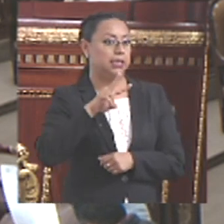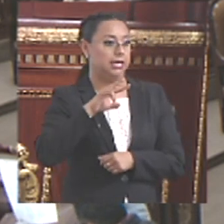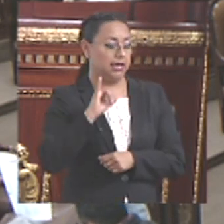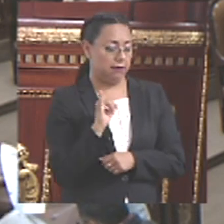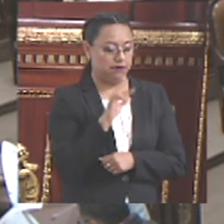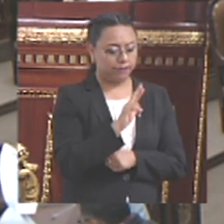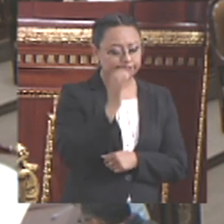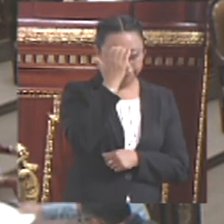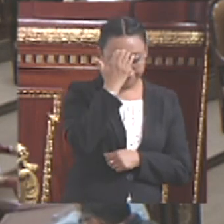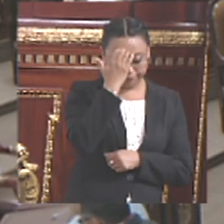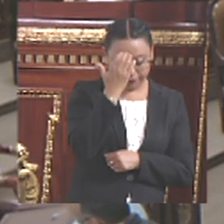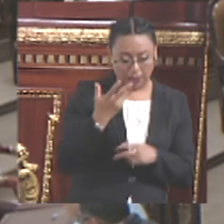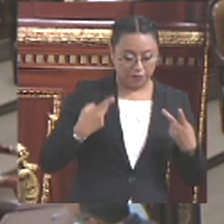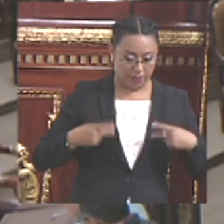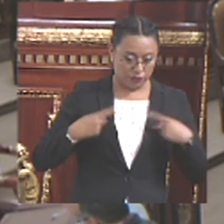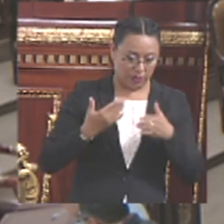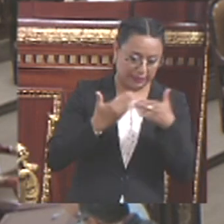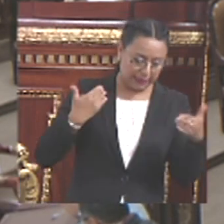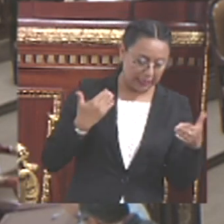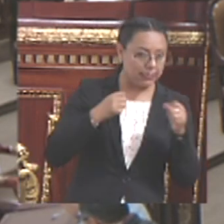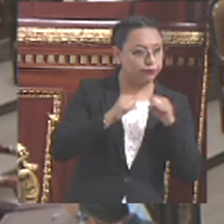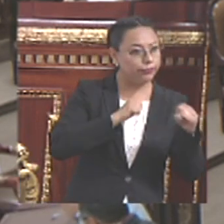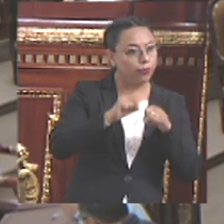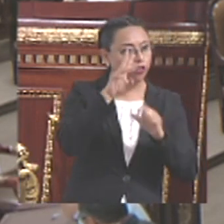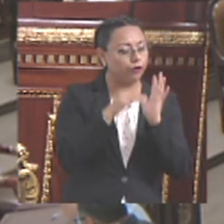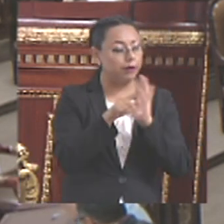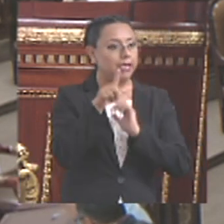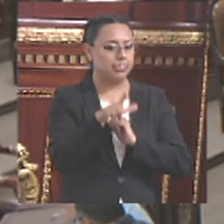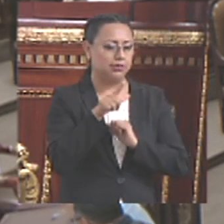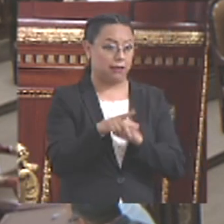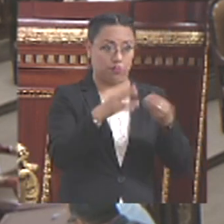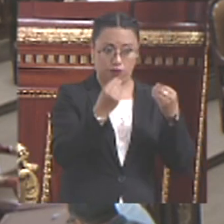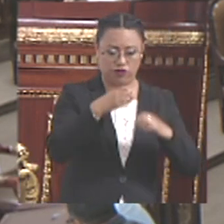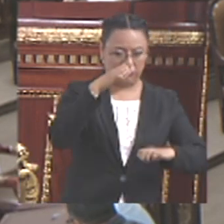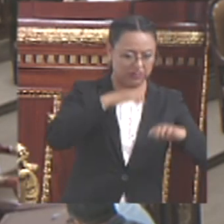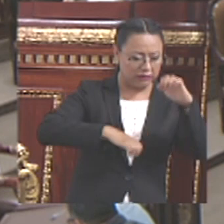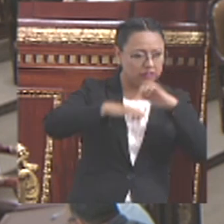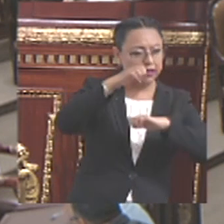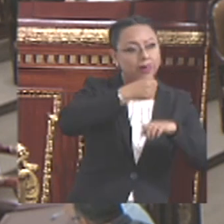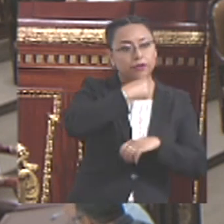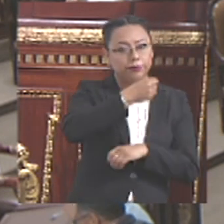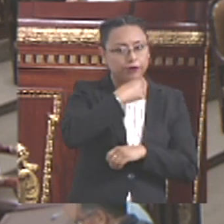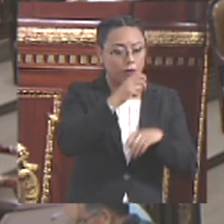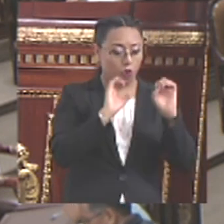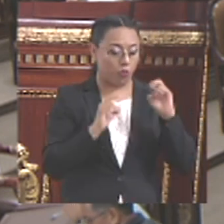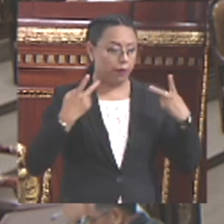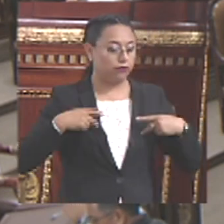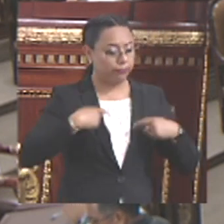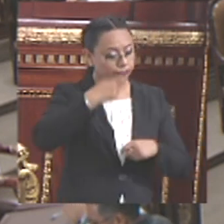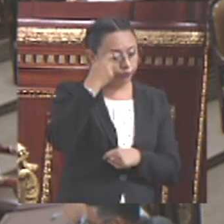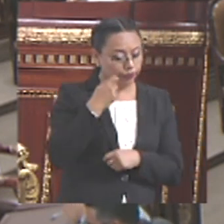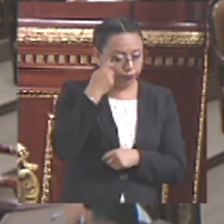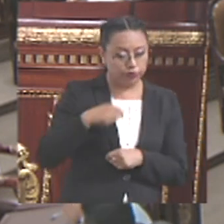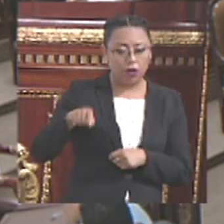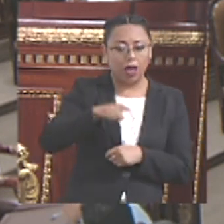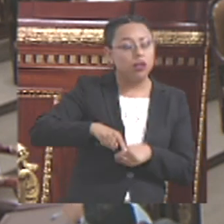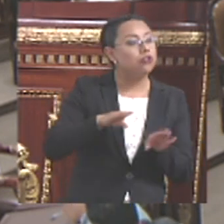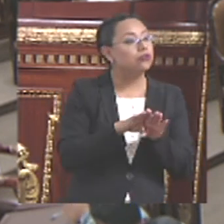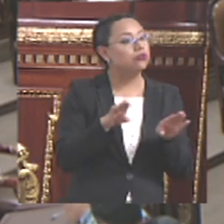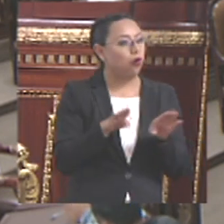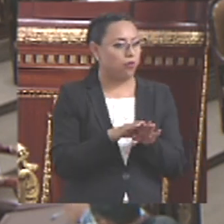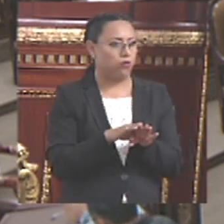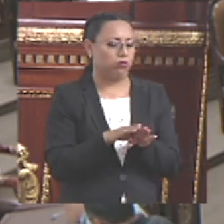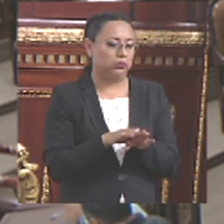sismo del 2017, muchas personas adultas mayores y pensionadas, créditos a